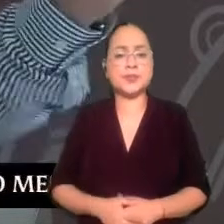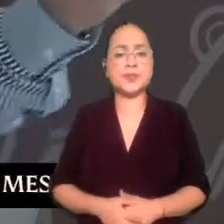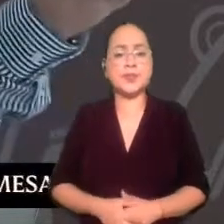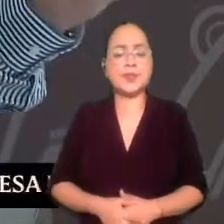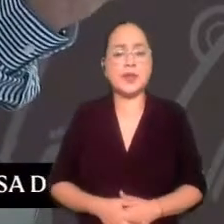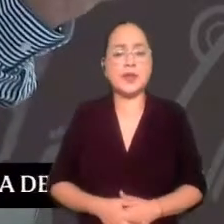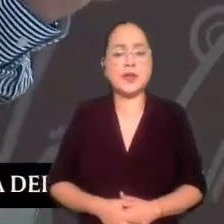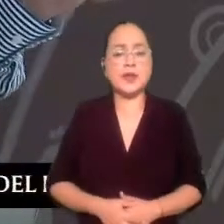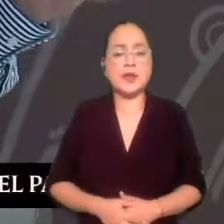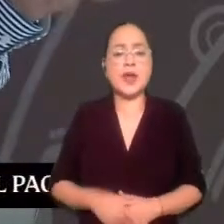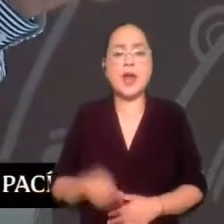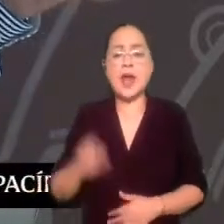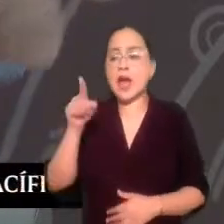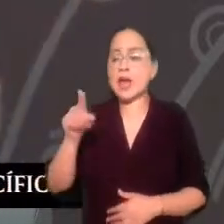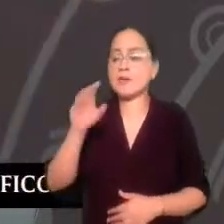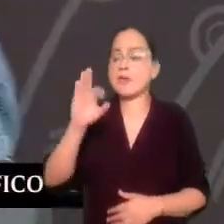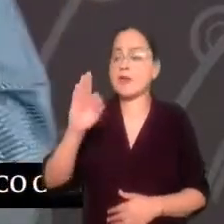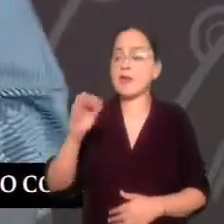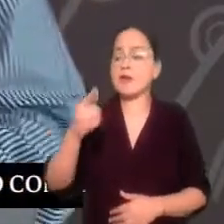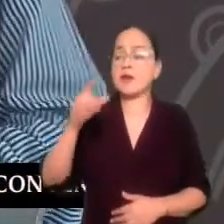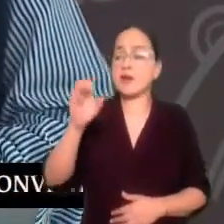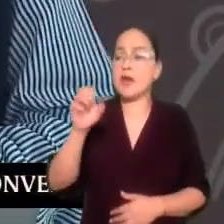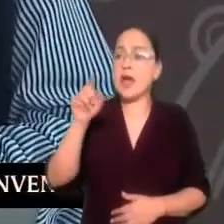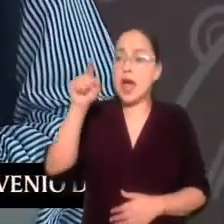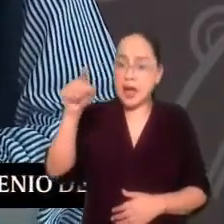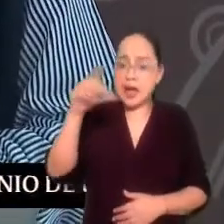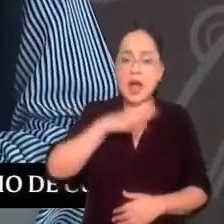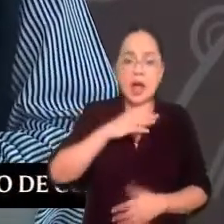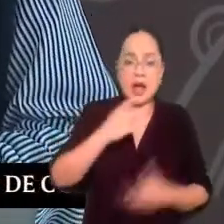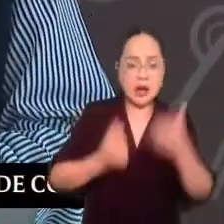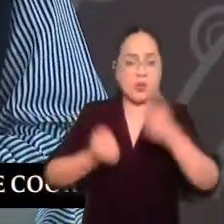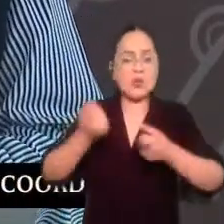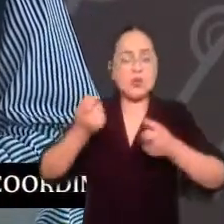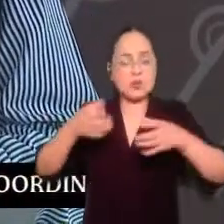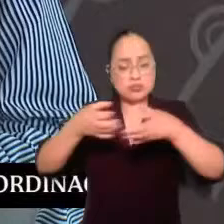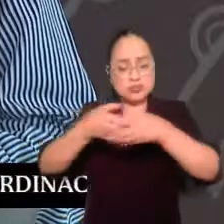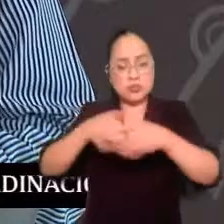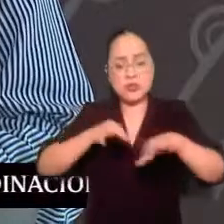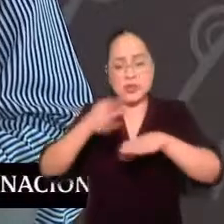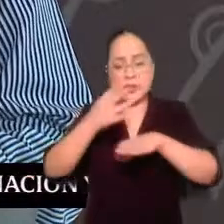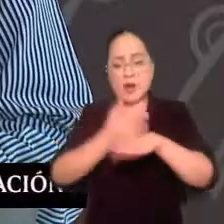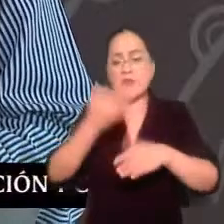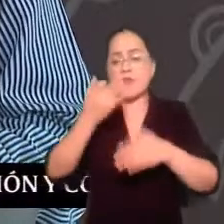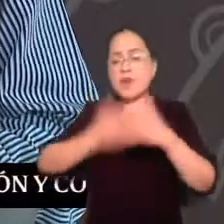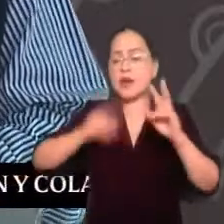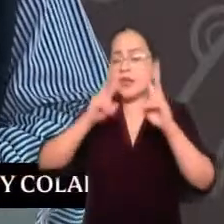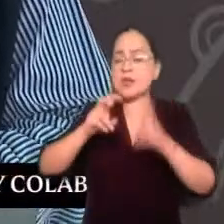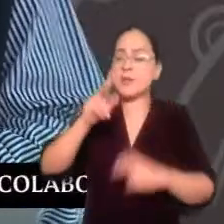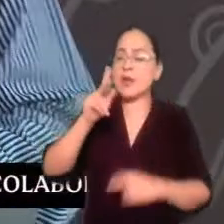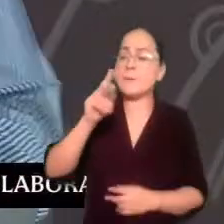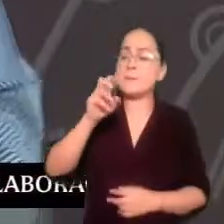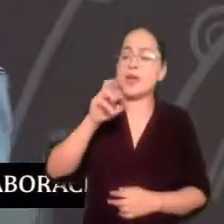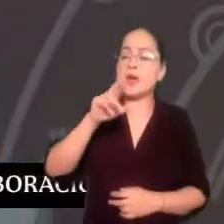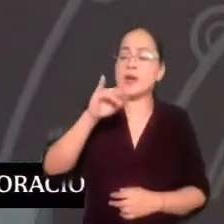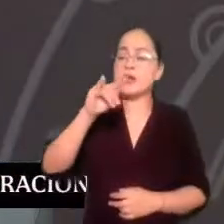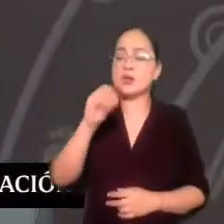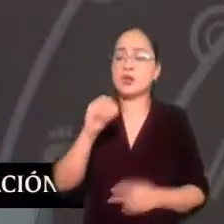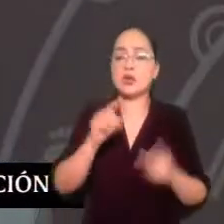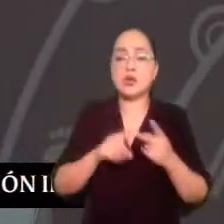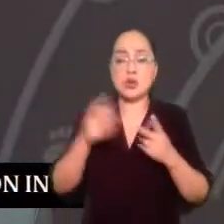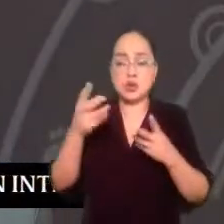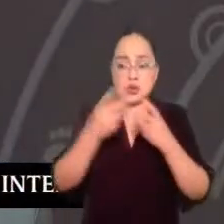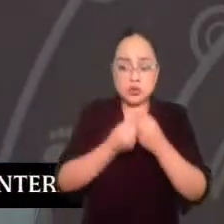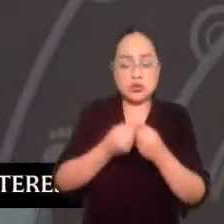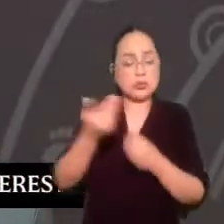de la fiscalía, con los cuales tenemos pendiente el tema de los peritos y eso. Ya vi con la fiscal, la fiscal me lo